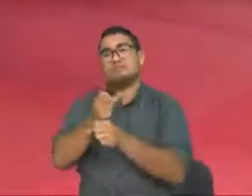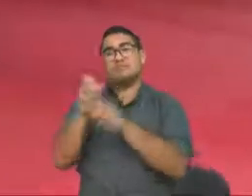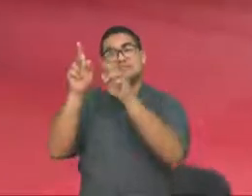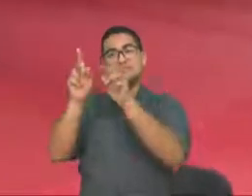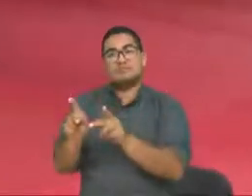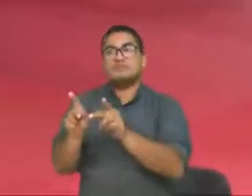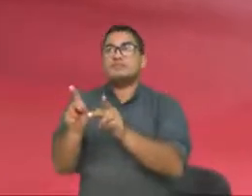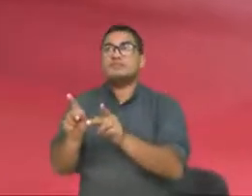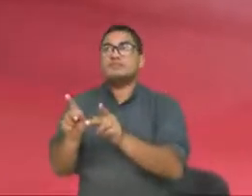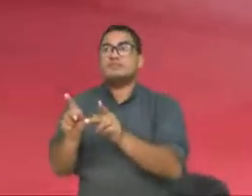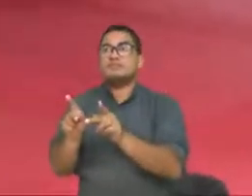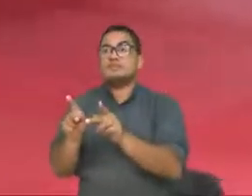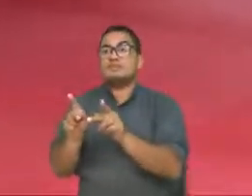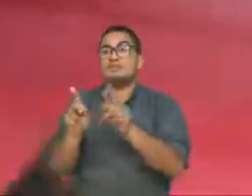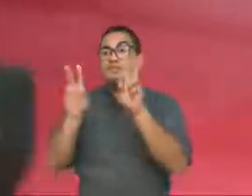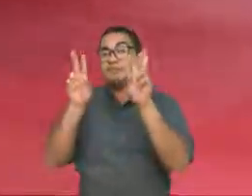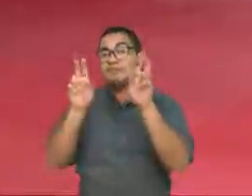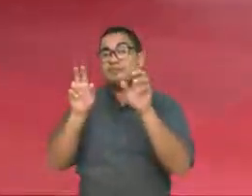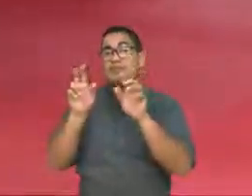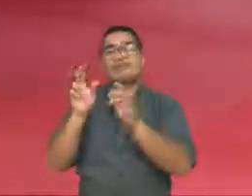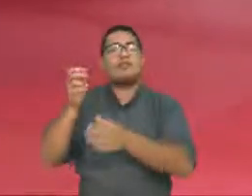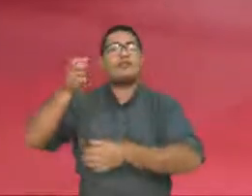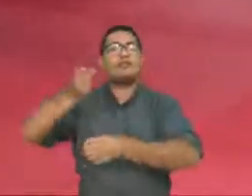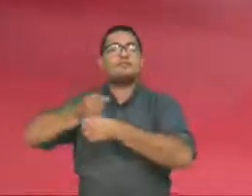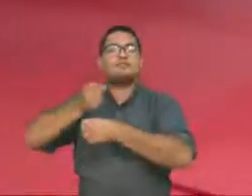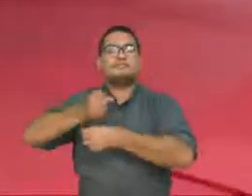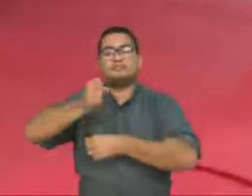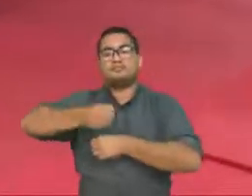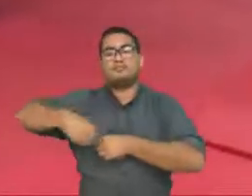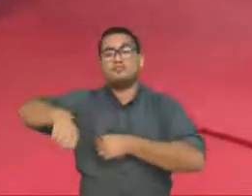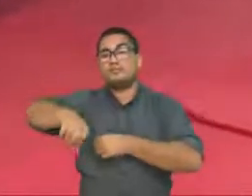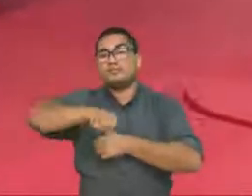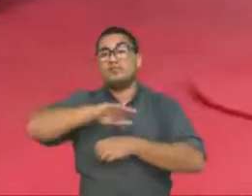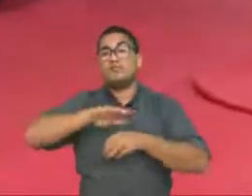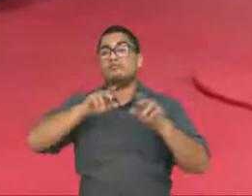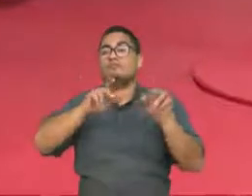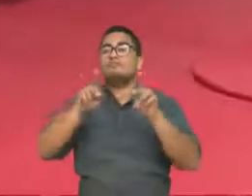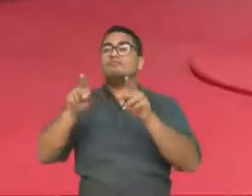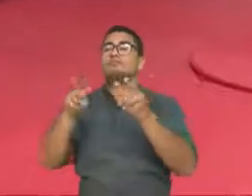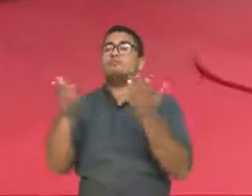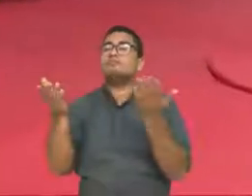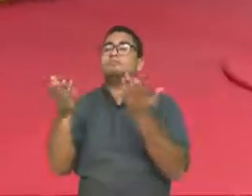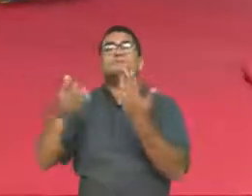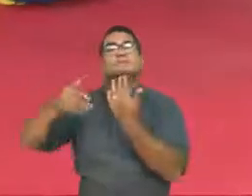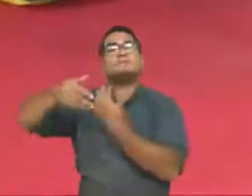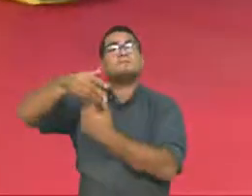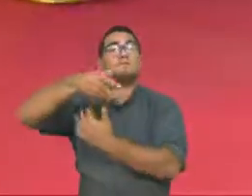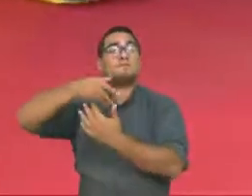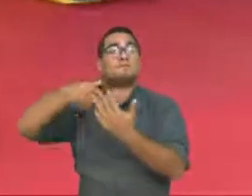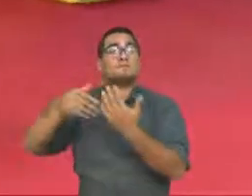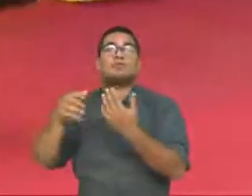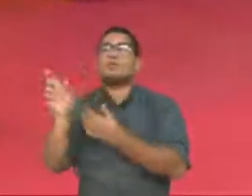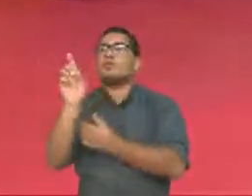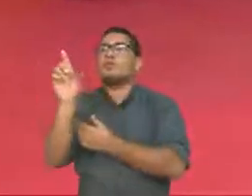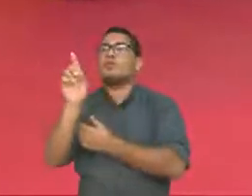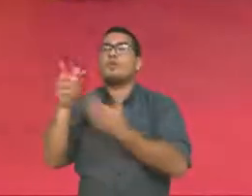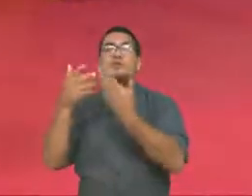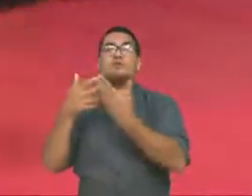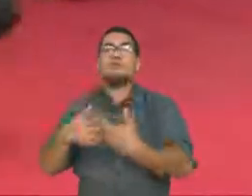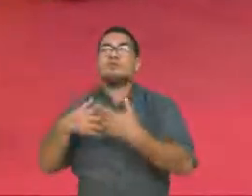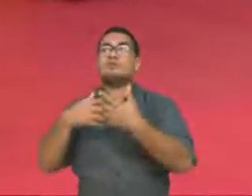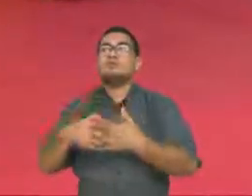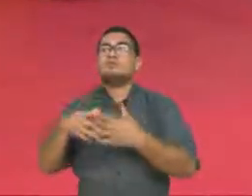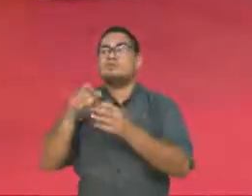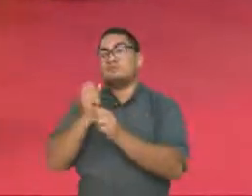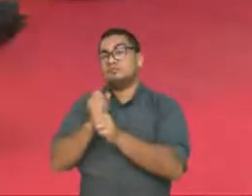de trabajo social, que tenemos que ver la parte social del paciente, como es la empresa donde trabaja,